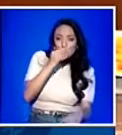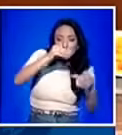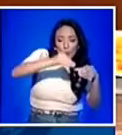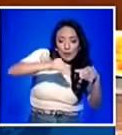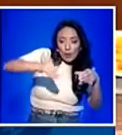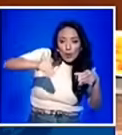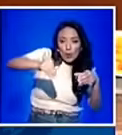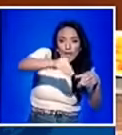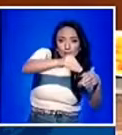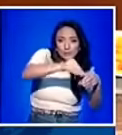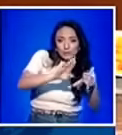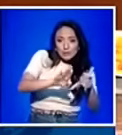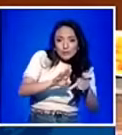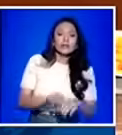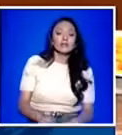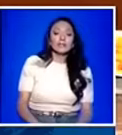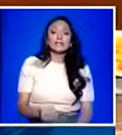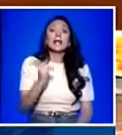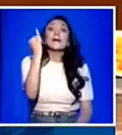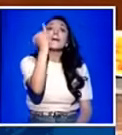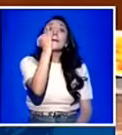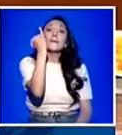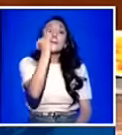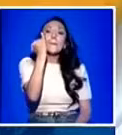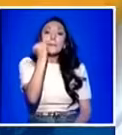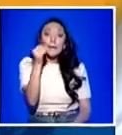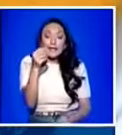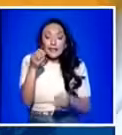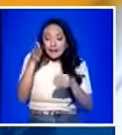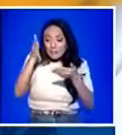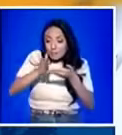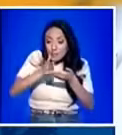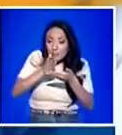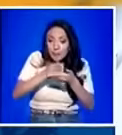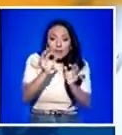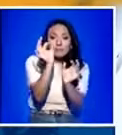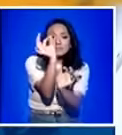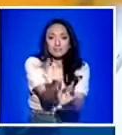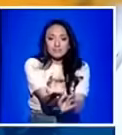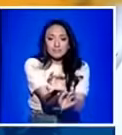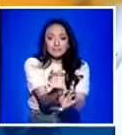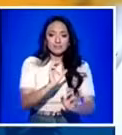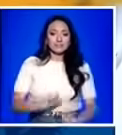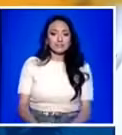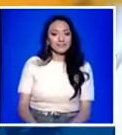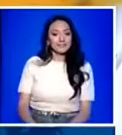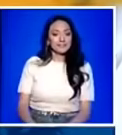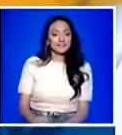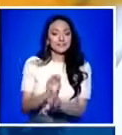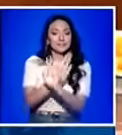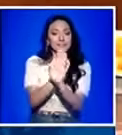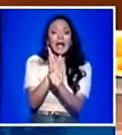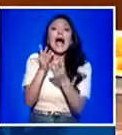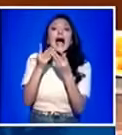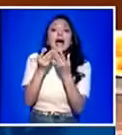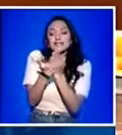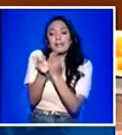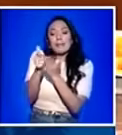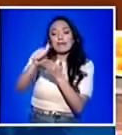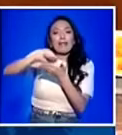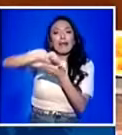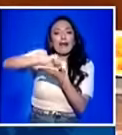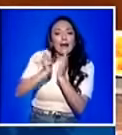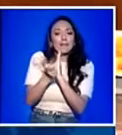Y un perejil. La decoración. Un perejil. Y la empanadita. Una deliciosa